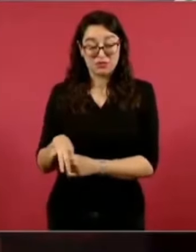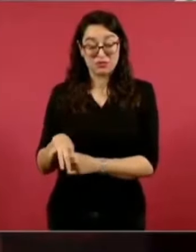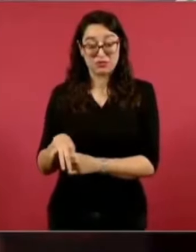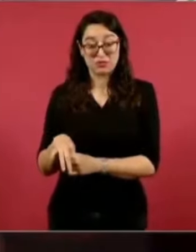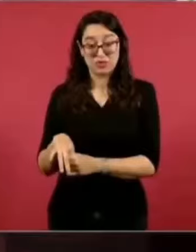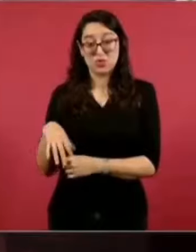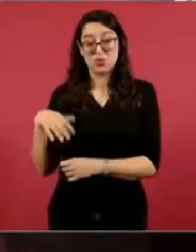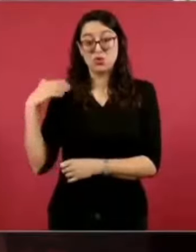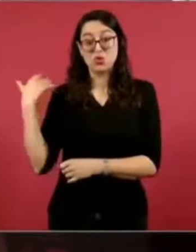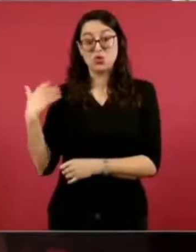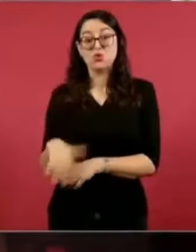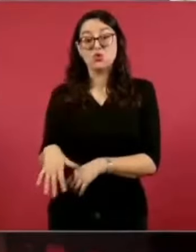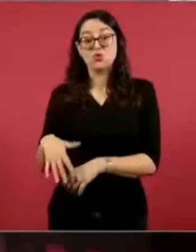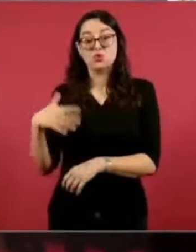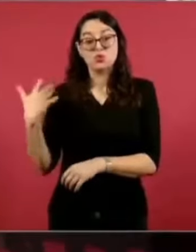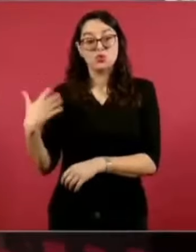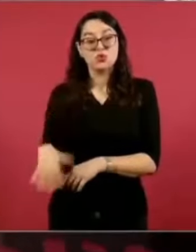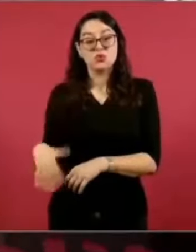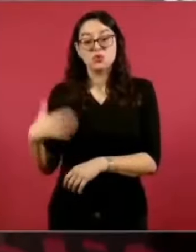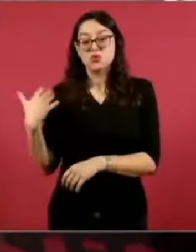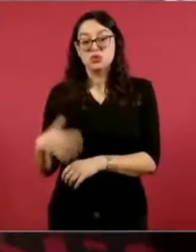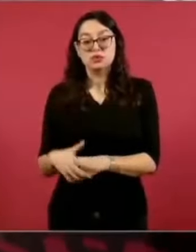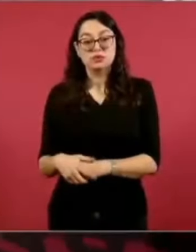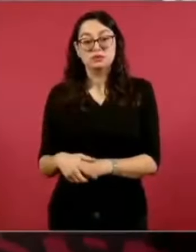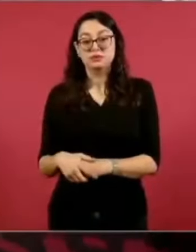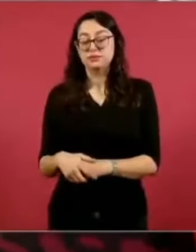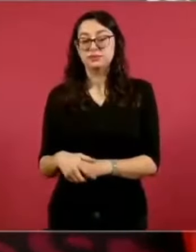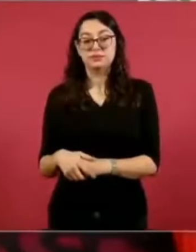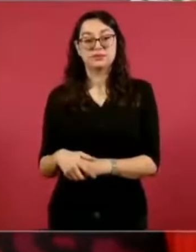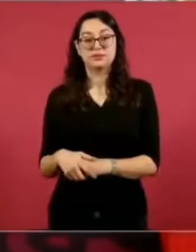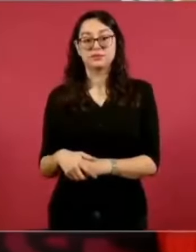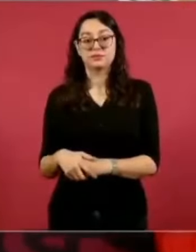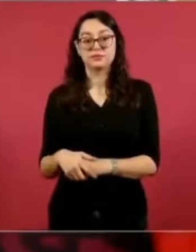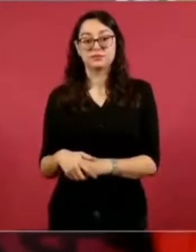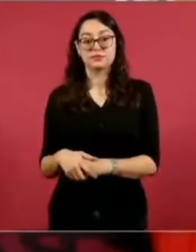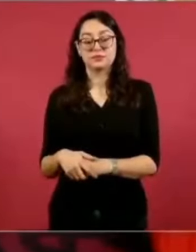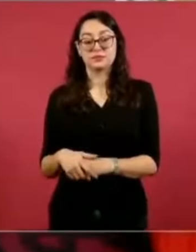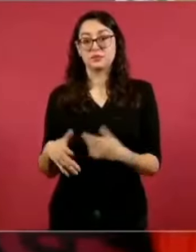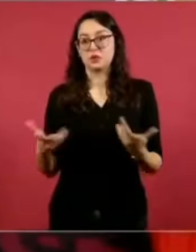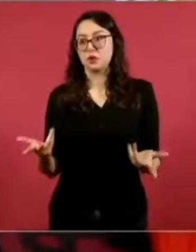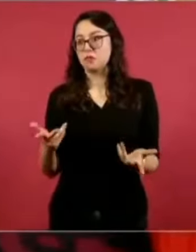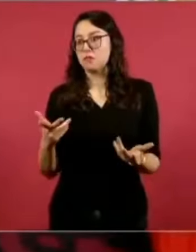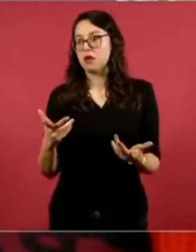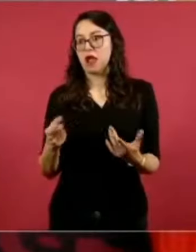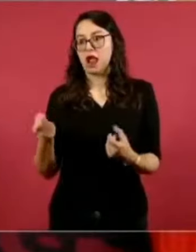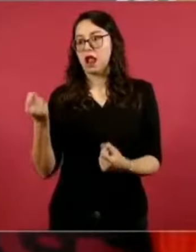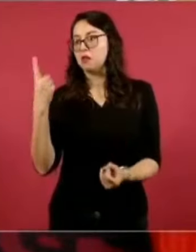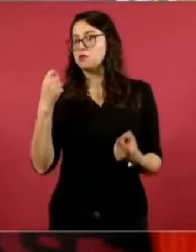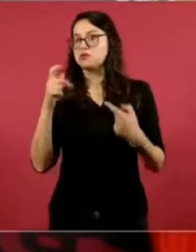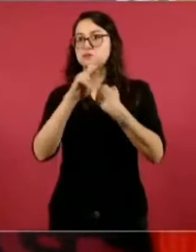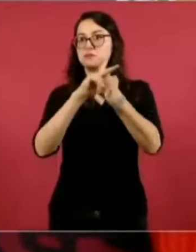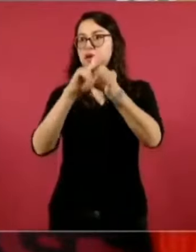es más que la población de varios países del mundo.